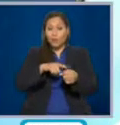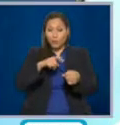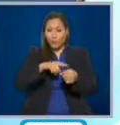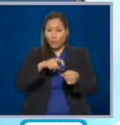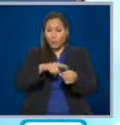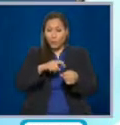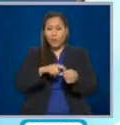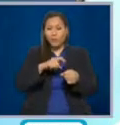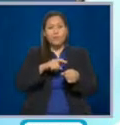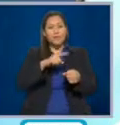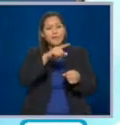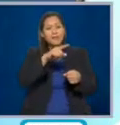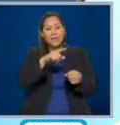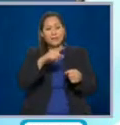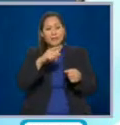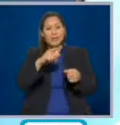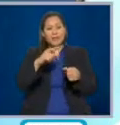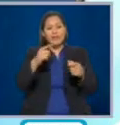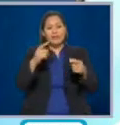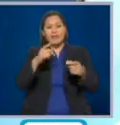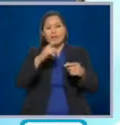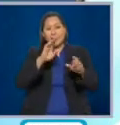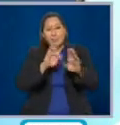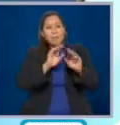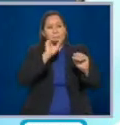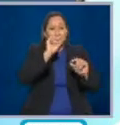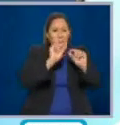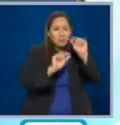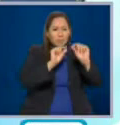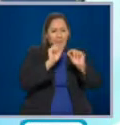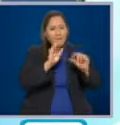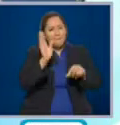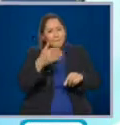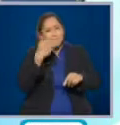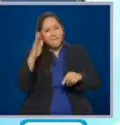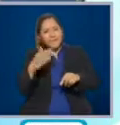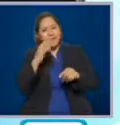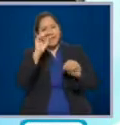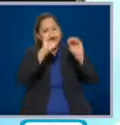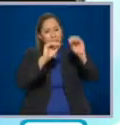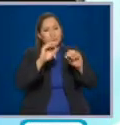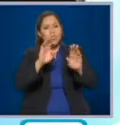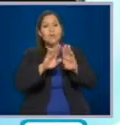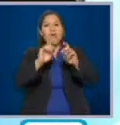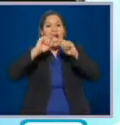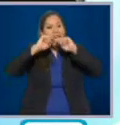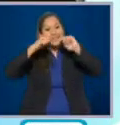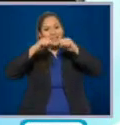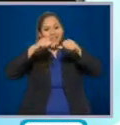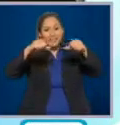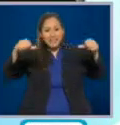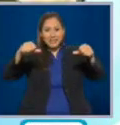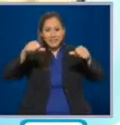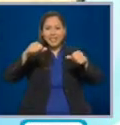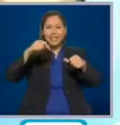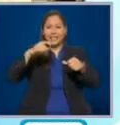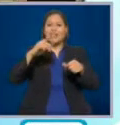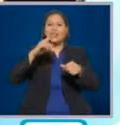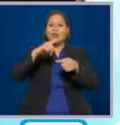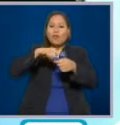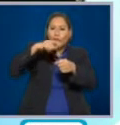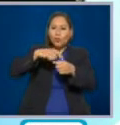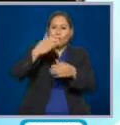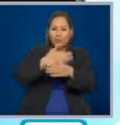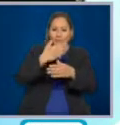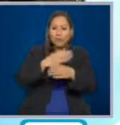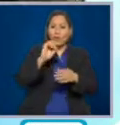color ha tenido muchas etapas y muchas experimentaciones, ¿no? Hay una etapa que es de la cinta canela, una que es como de la pistola caliente, que es